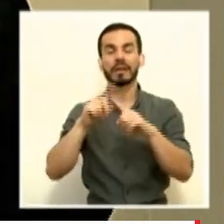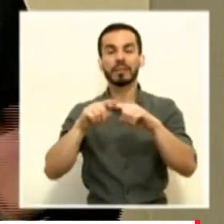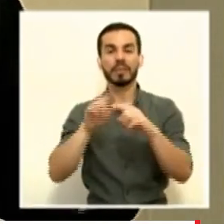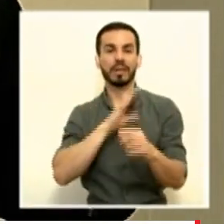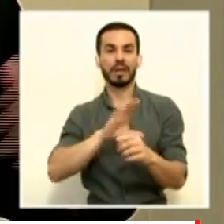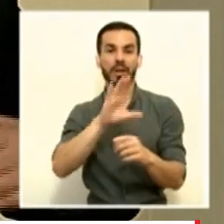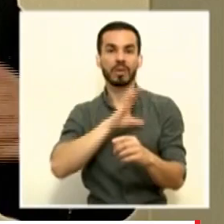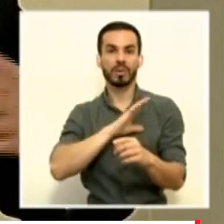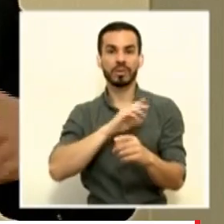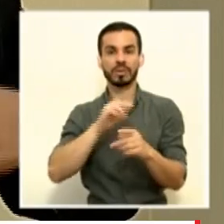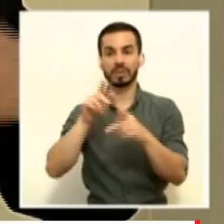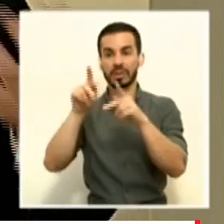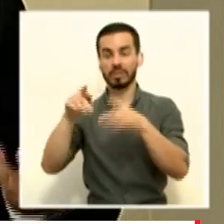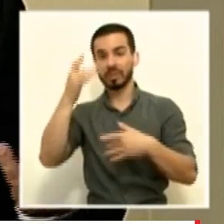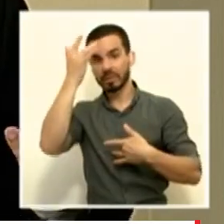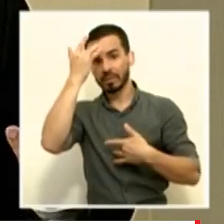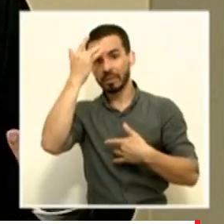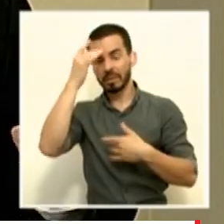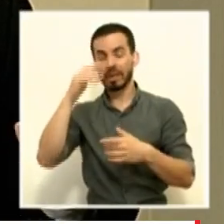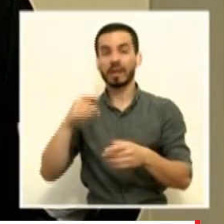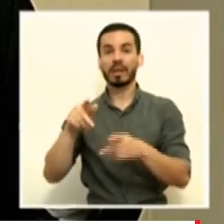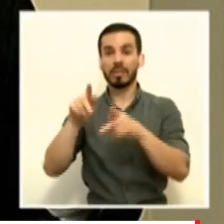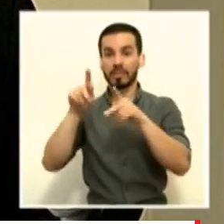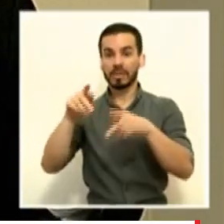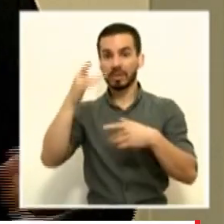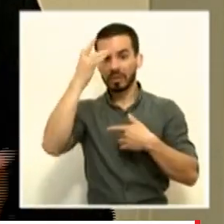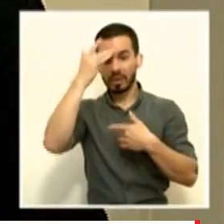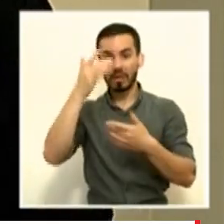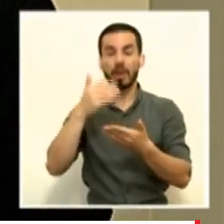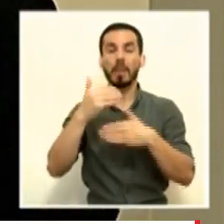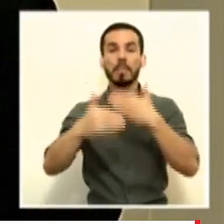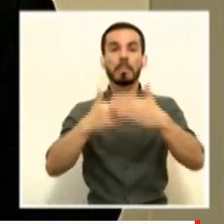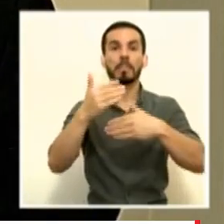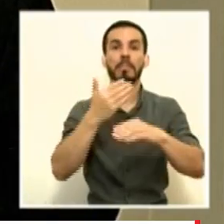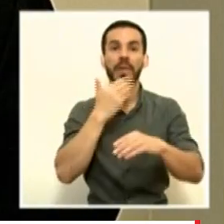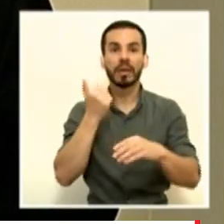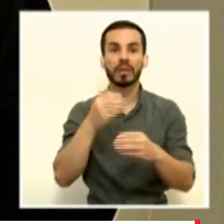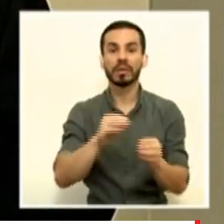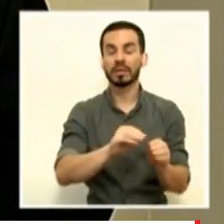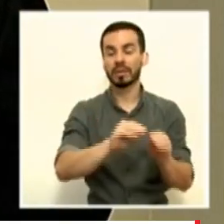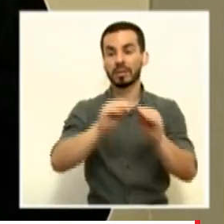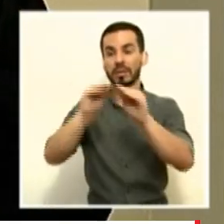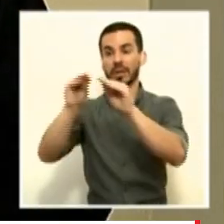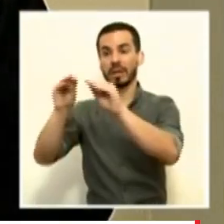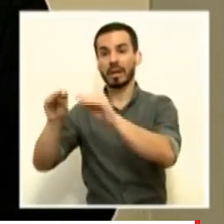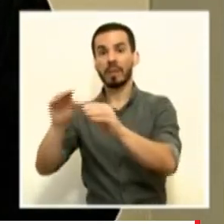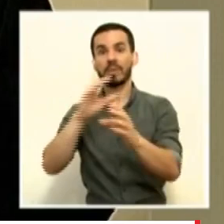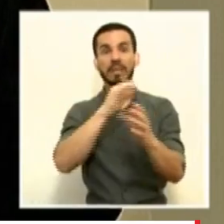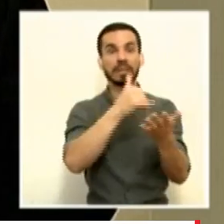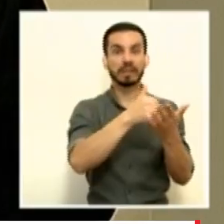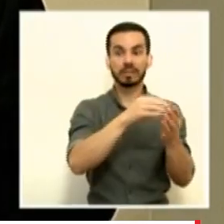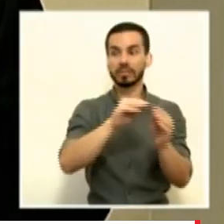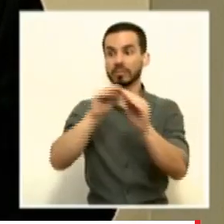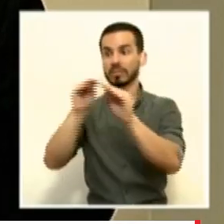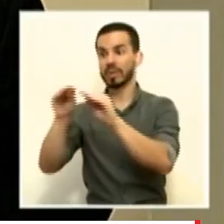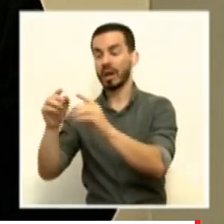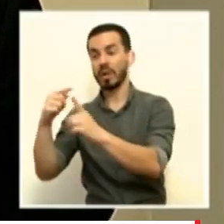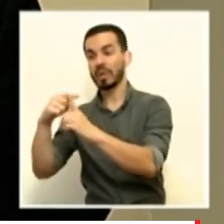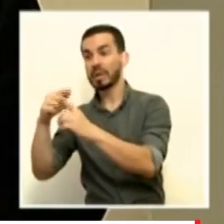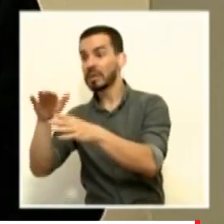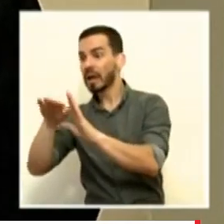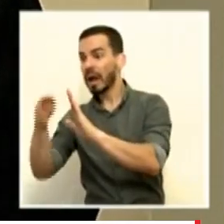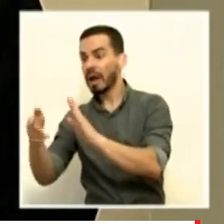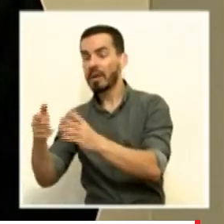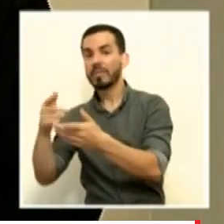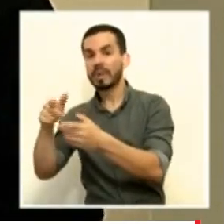del paciente. De hecho, hay pacientes que están mejorando en una cama de cuidados intensivos y que se pasan a una de cuidados intermedios y que perfectamente pueden